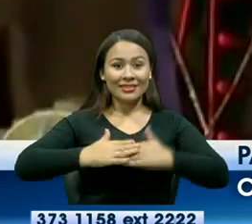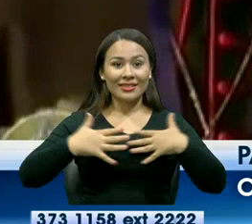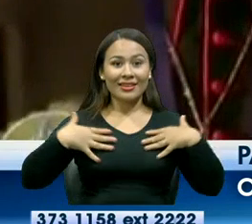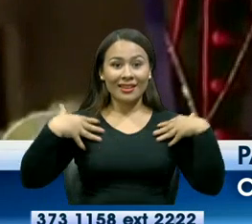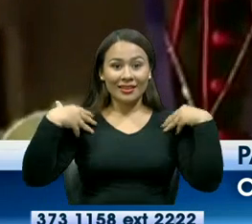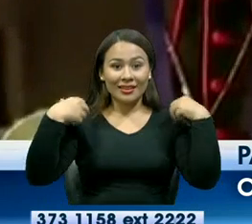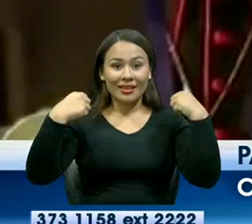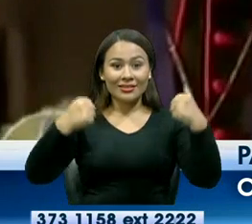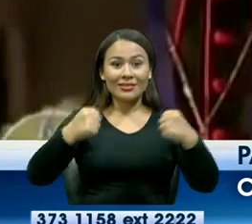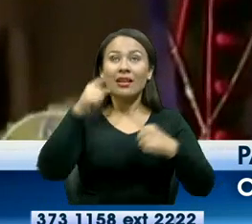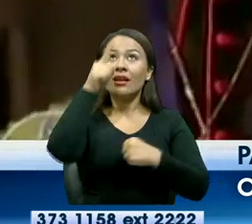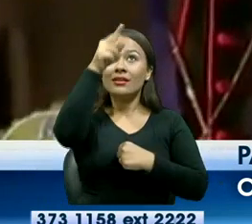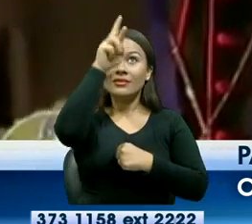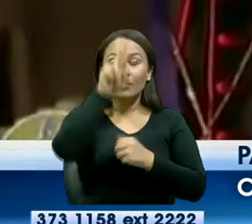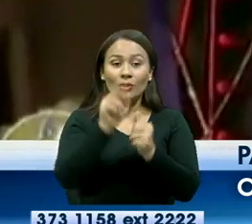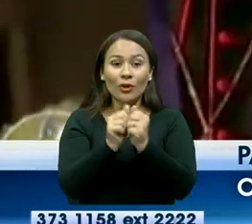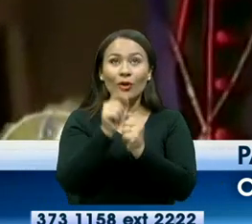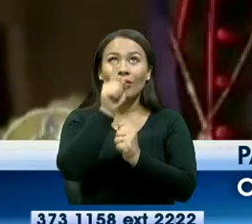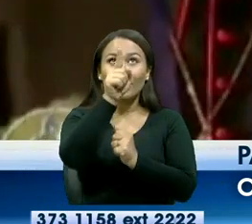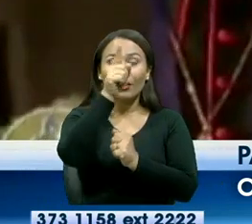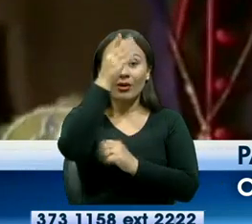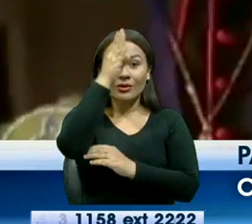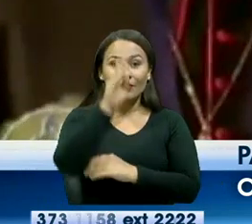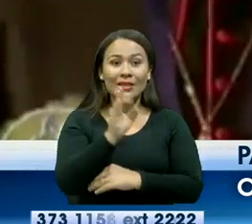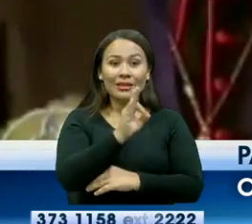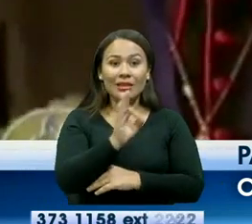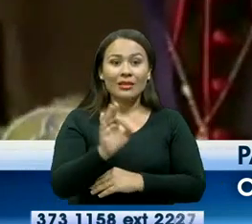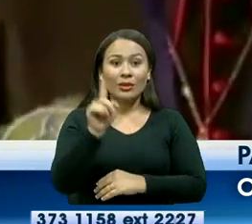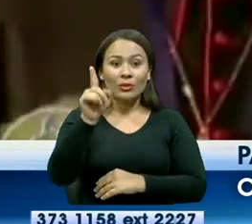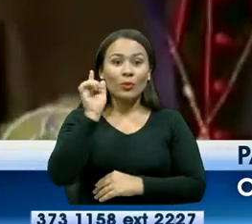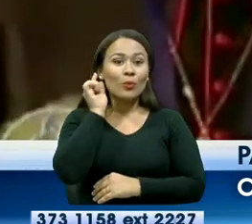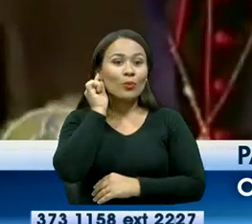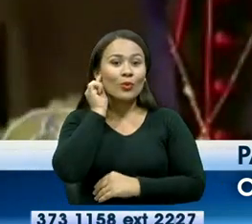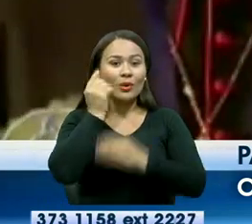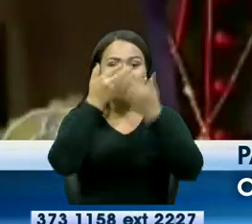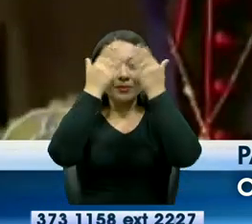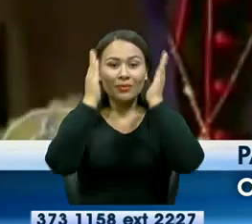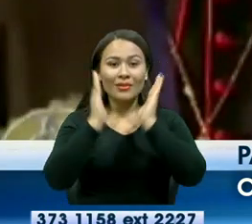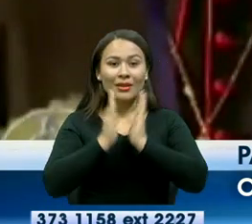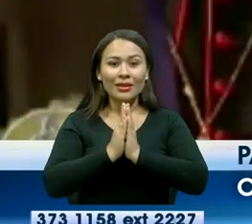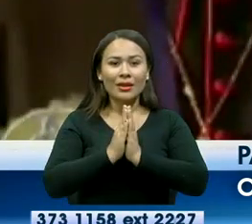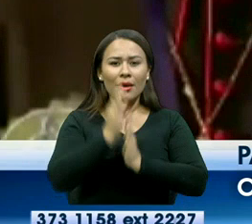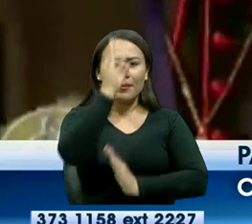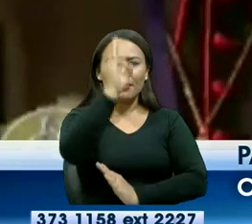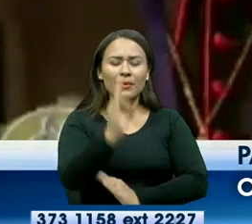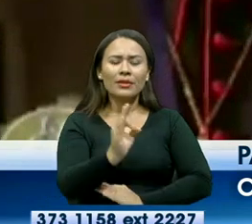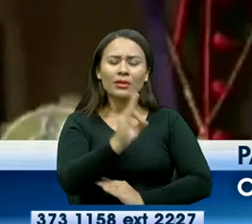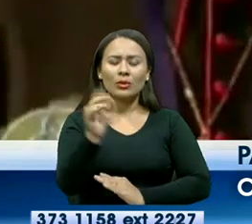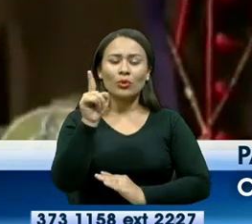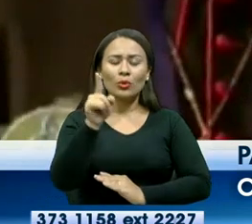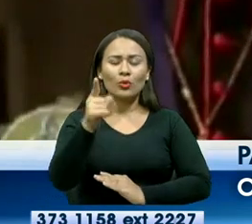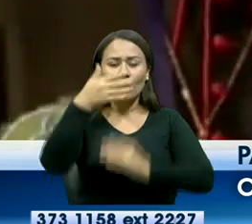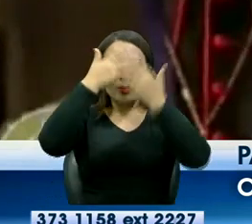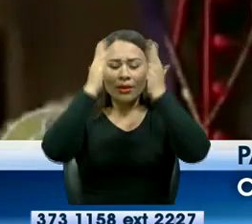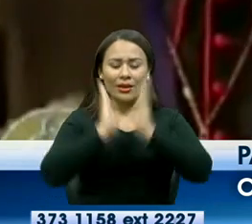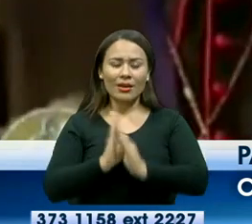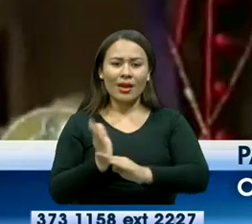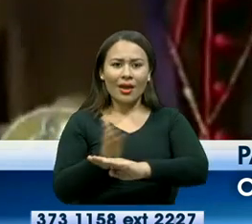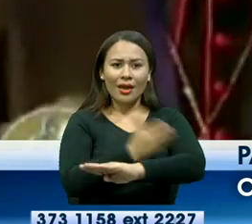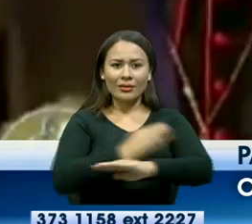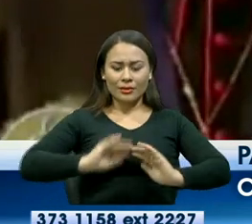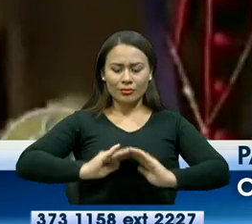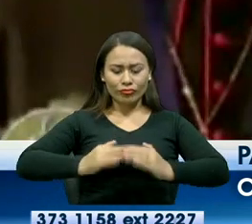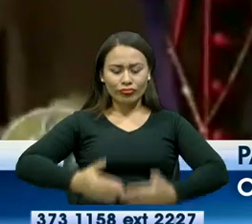gracia, el Señor es contigo, bendita tú eres entre todas las mujeres, y bendito es el fruto de